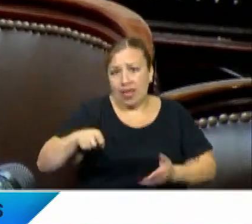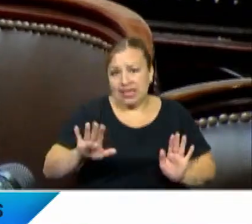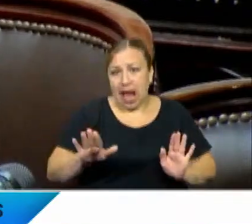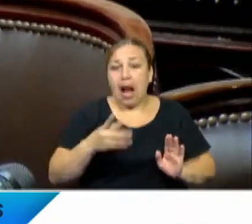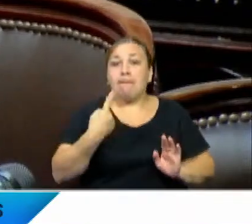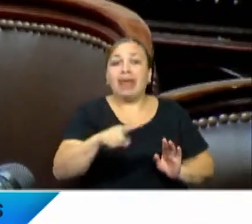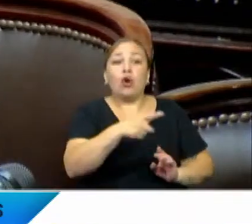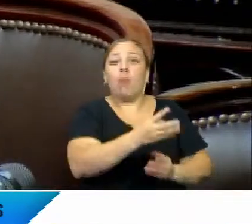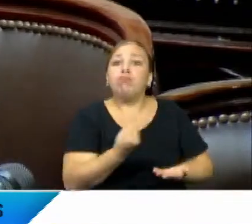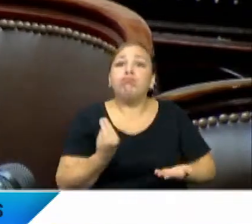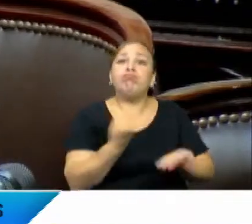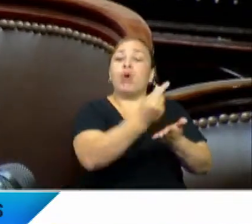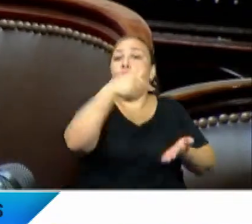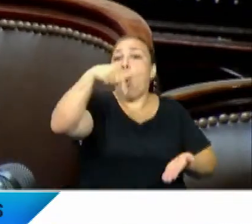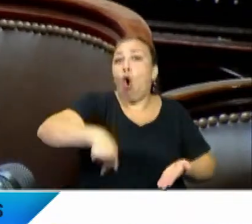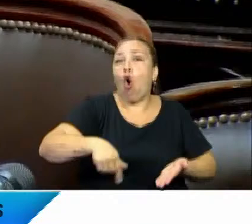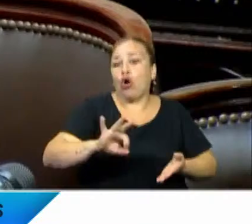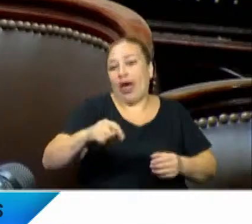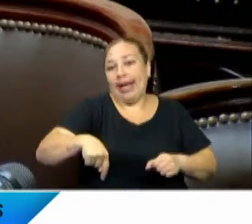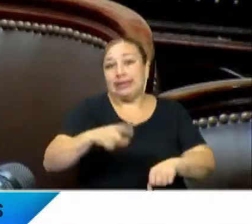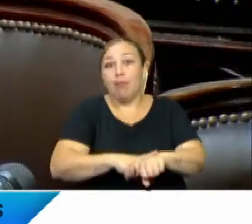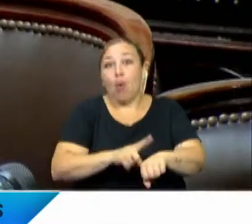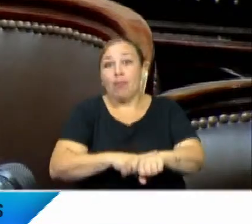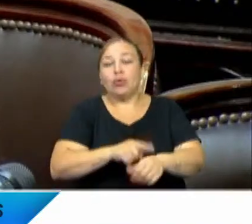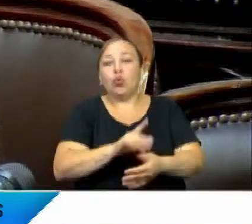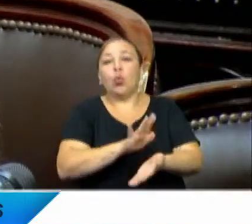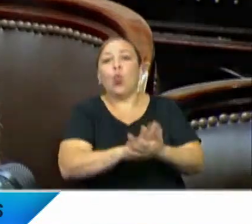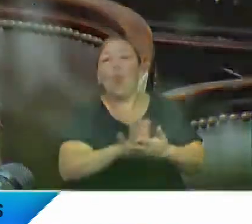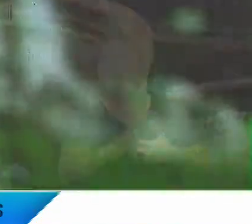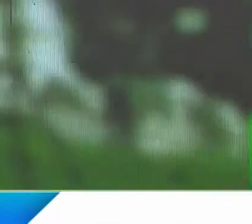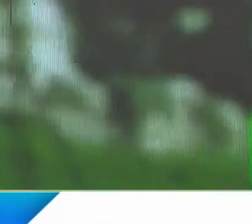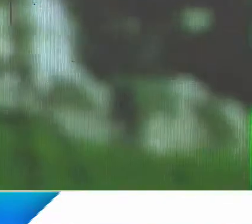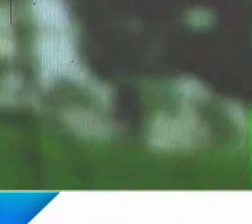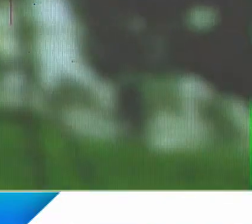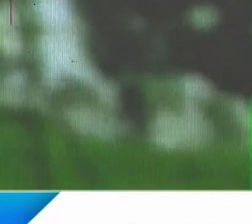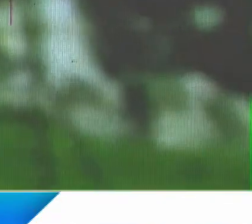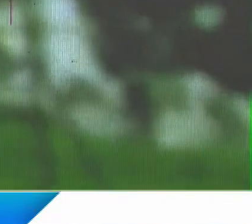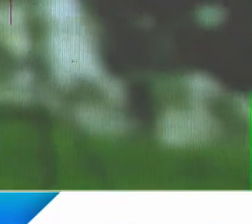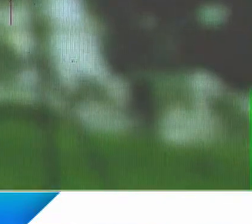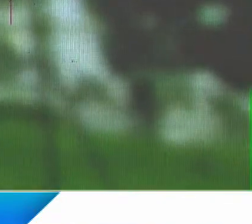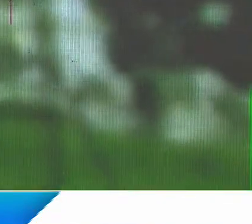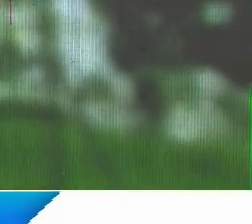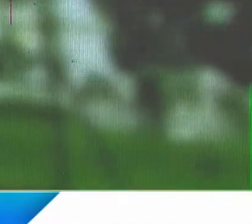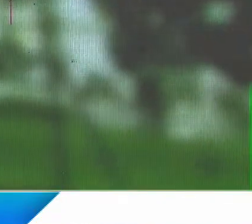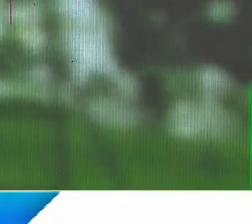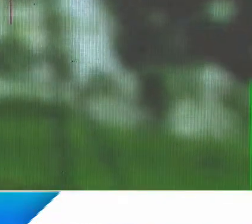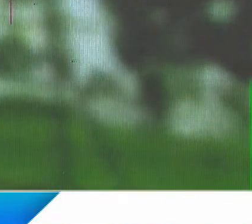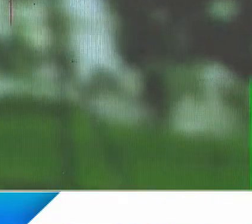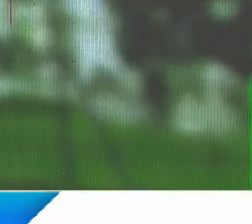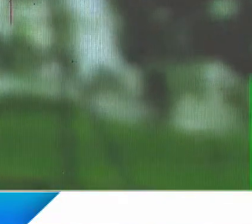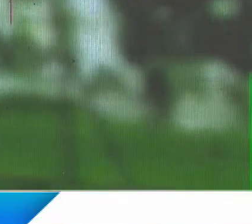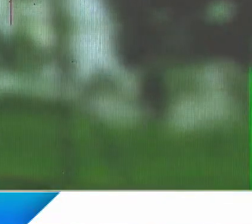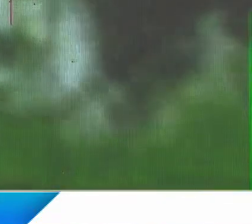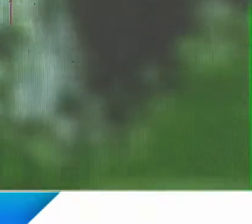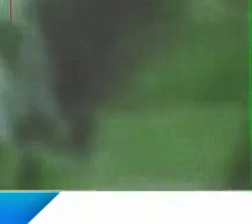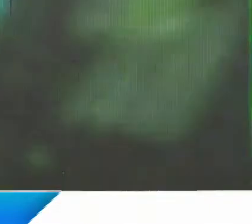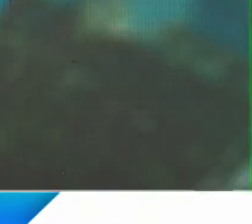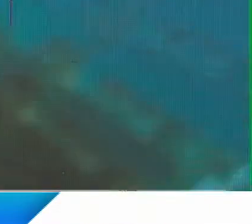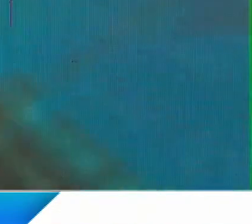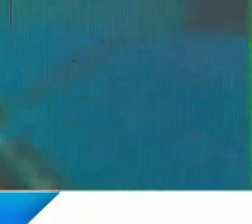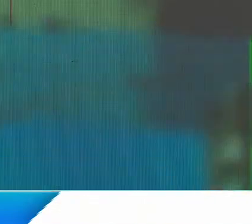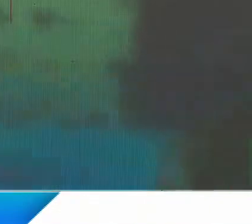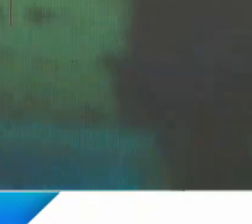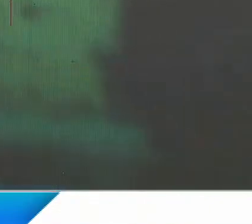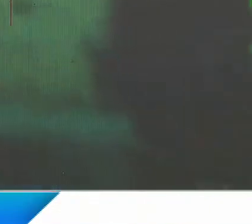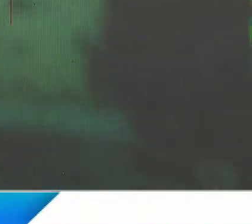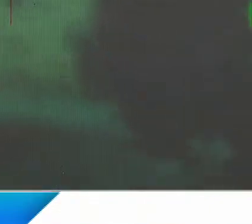aspirar hoy, en este momento, a un nuevo cargo. Bueno, la diputada Stolbizer completaba con otro de los fragmentos que tiene este